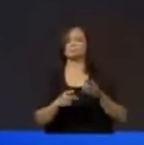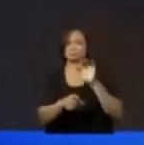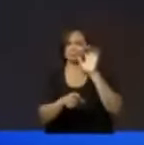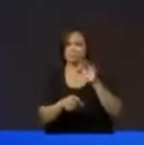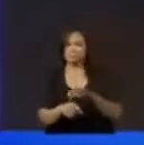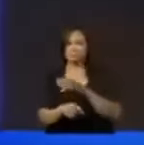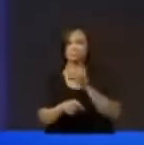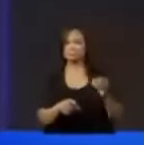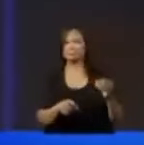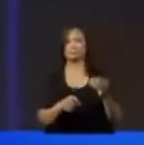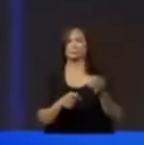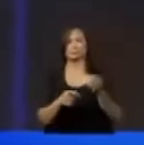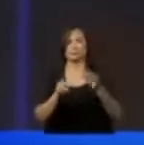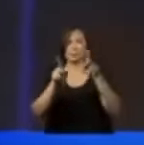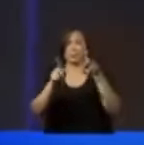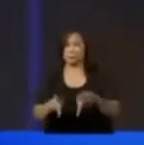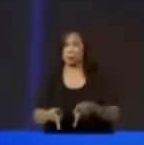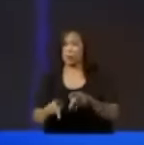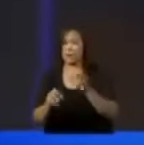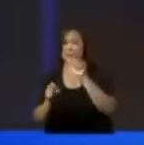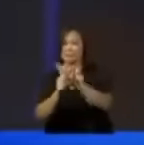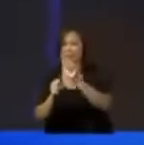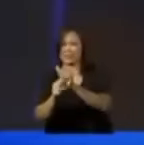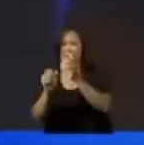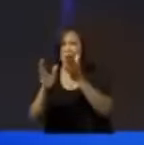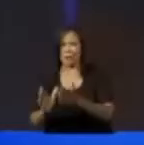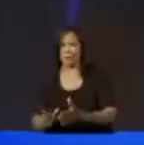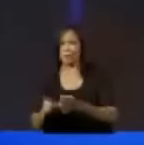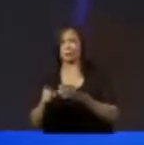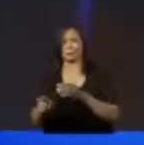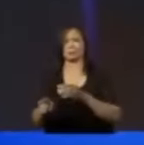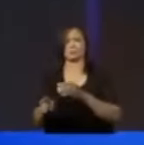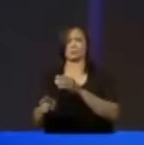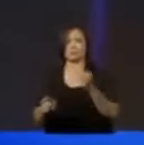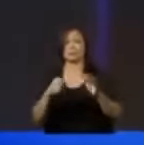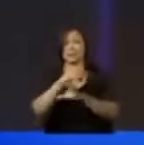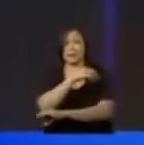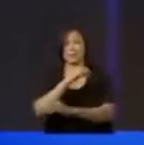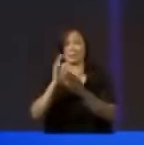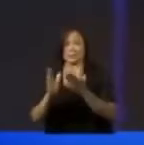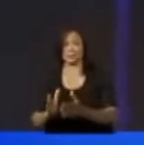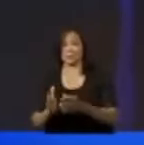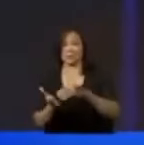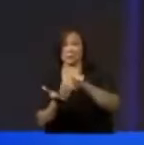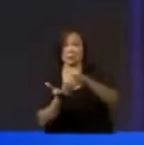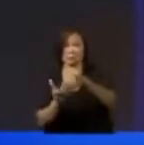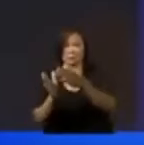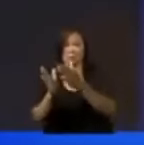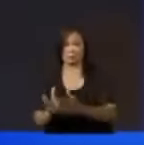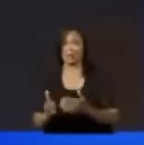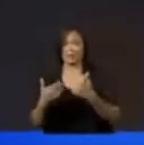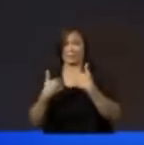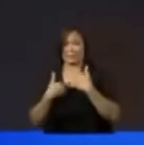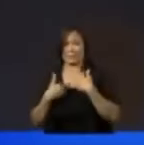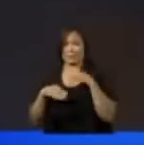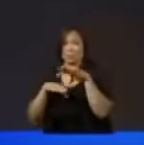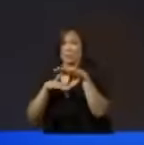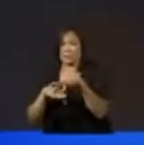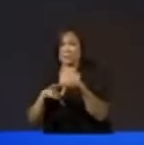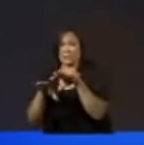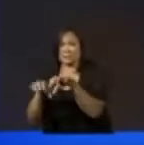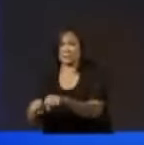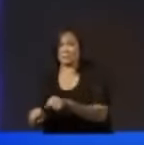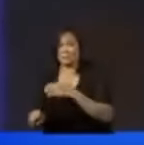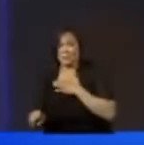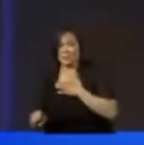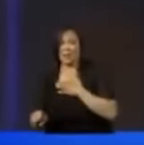ese garante, ese trabajador, ese campesino, ese agricultor que posee un terreno,